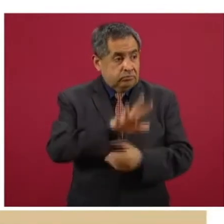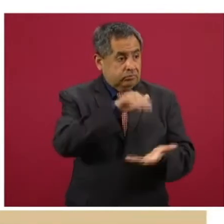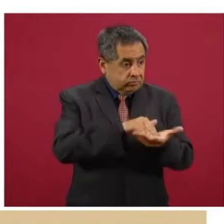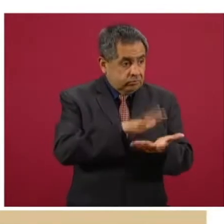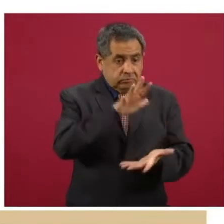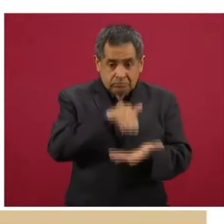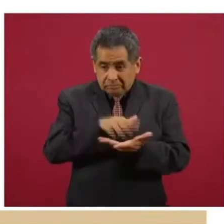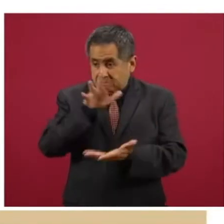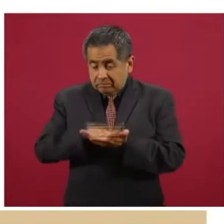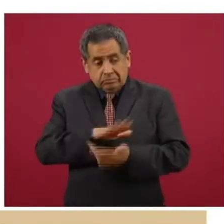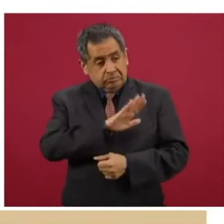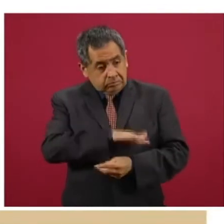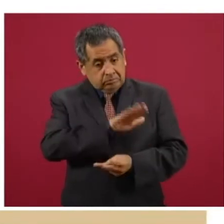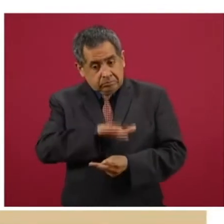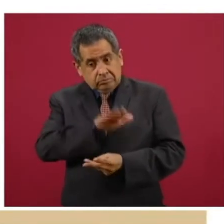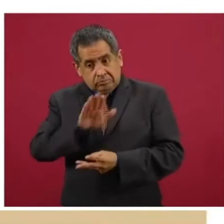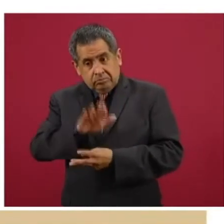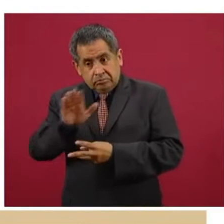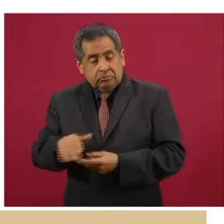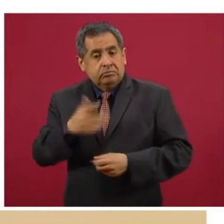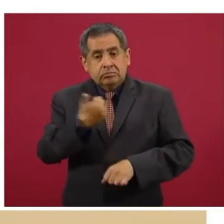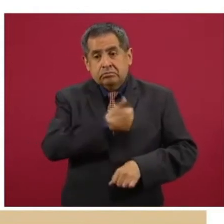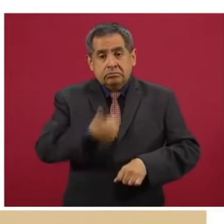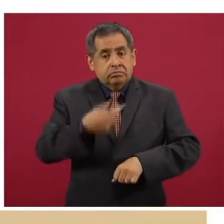favor no confundan el tiempo, por semana,